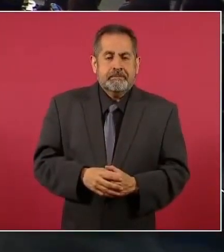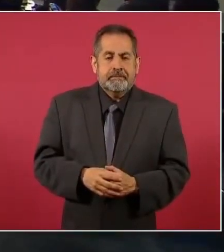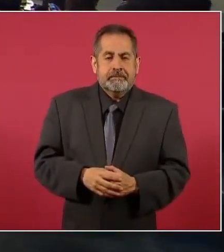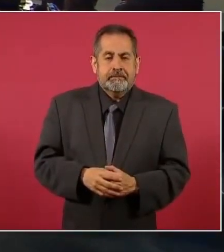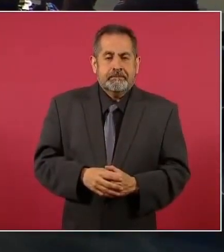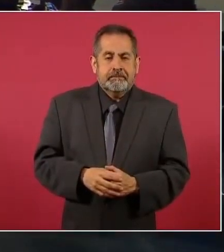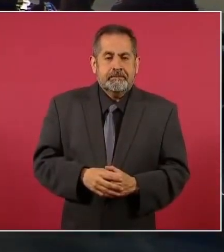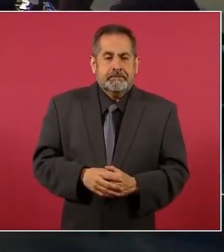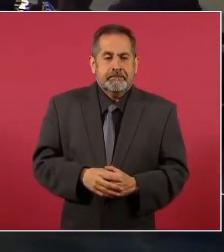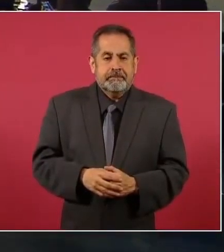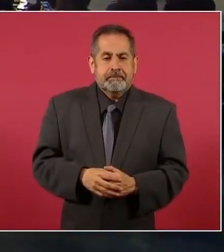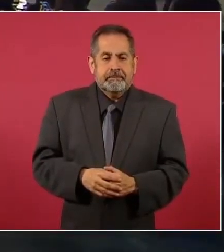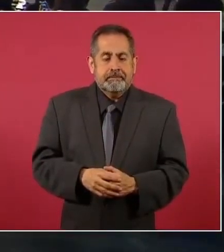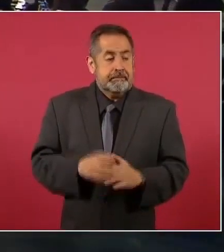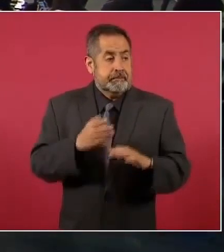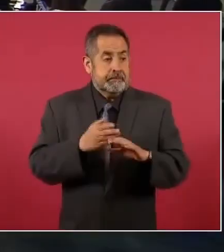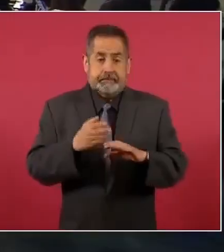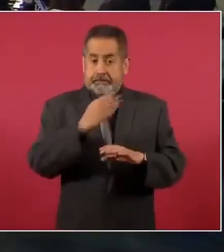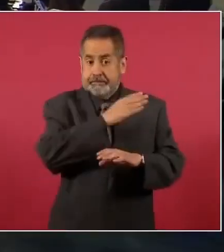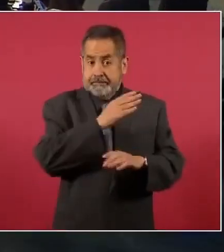tenían control